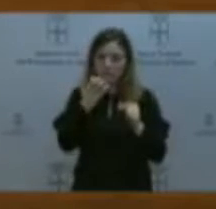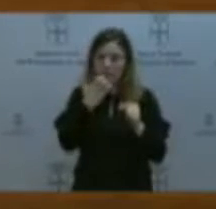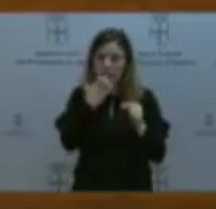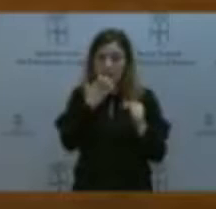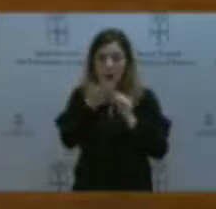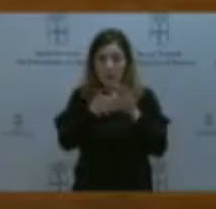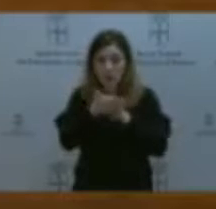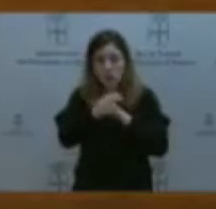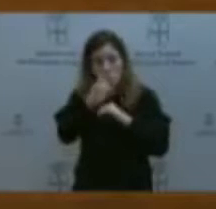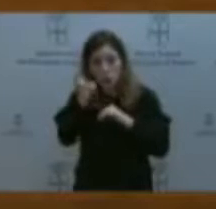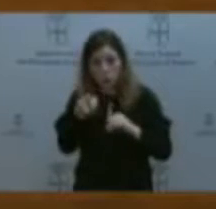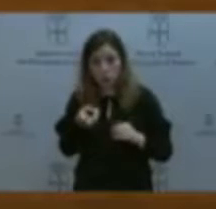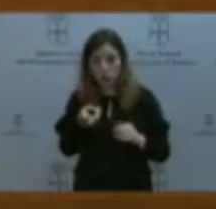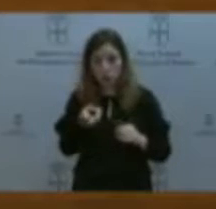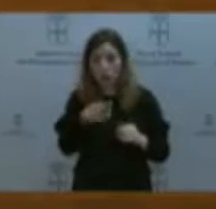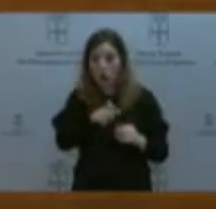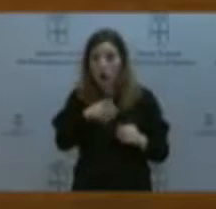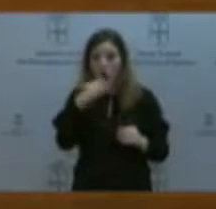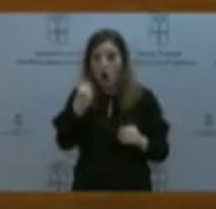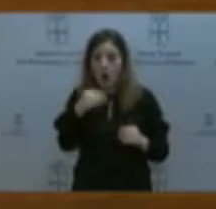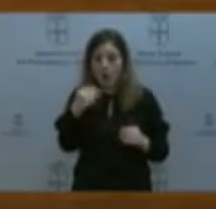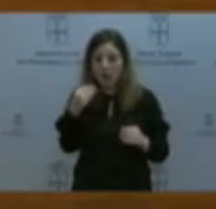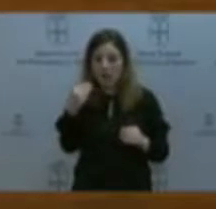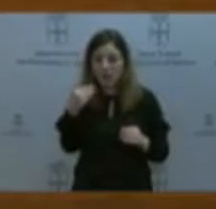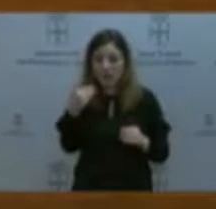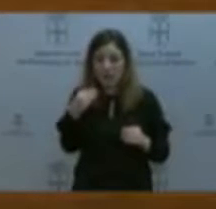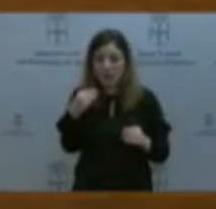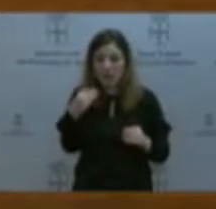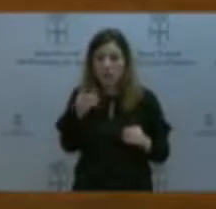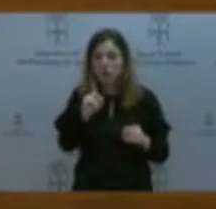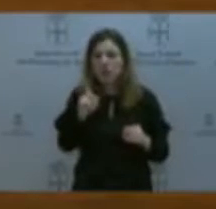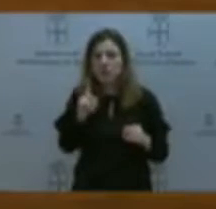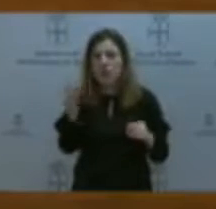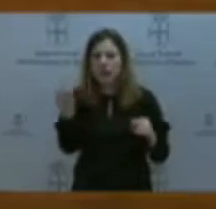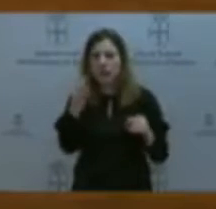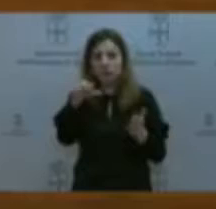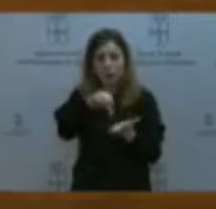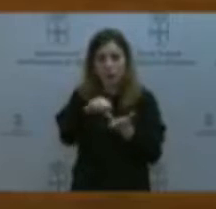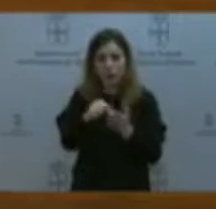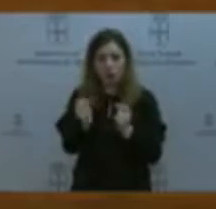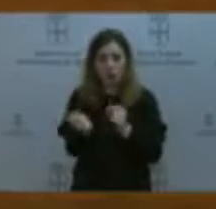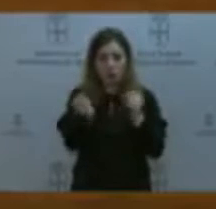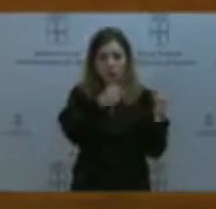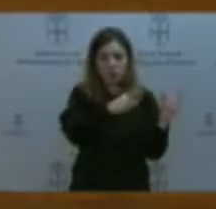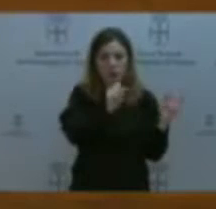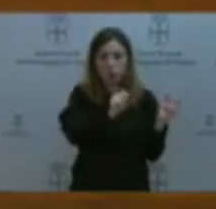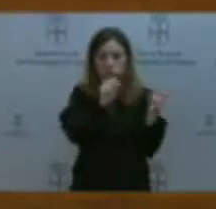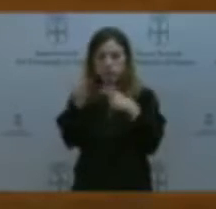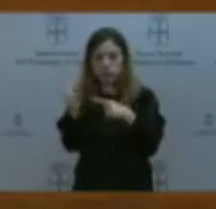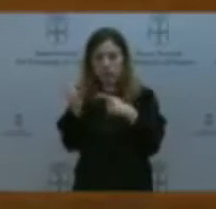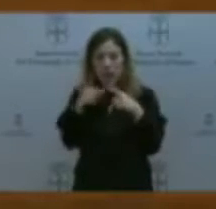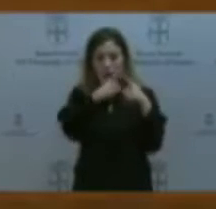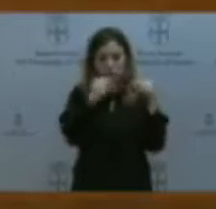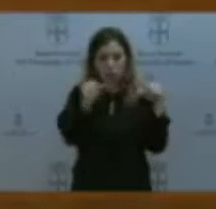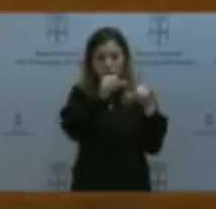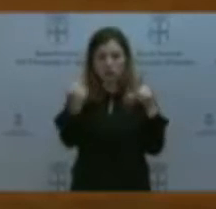ya ni siquiera es que tengamos que emigrar de las salas al centro o del interior a la costa, sino que lo que pasa es que tenemos que emigrar directamente